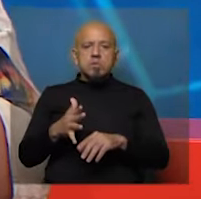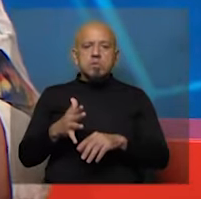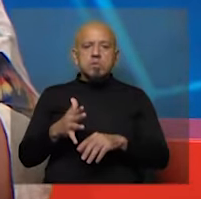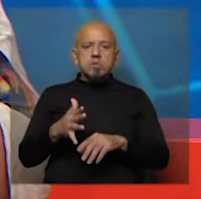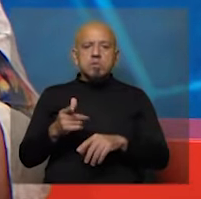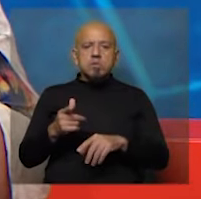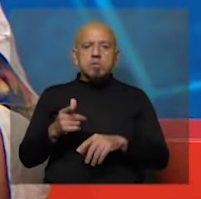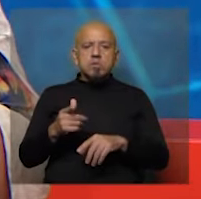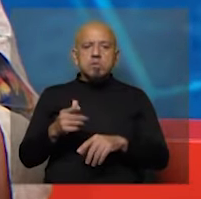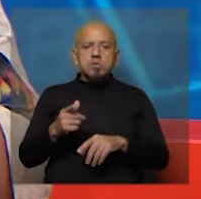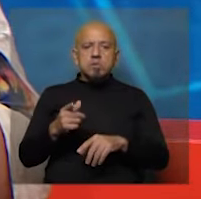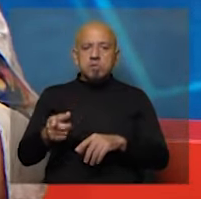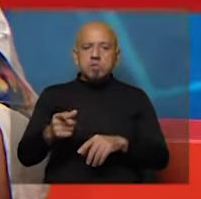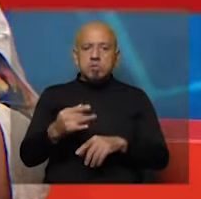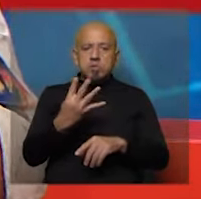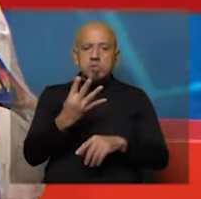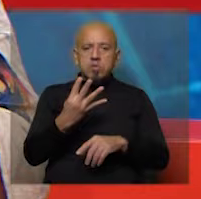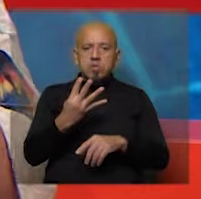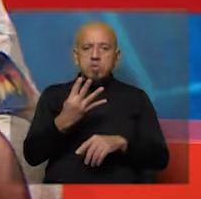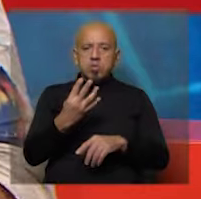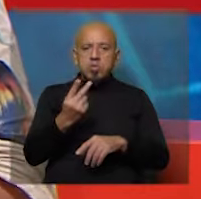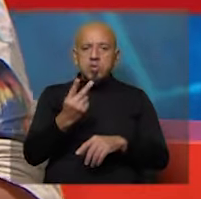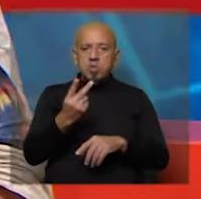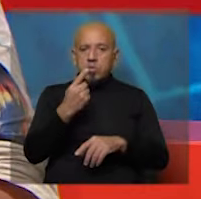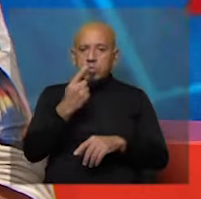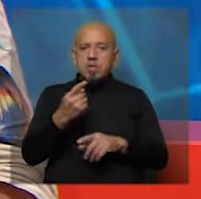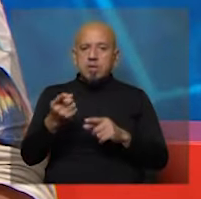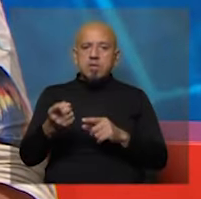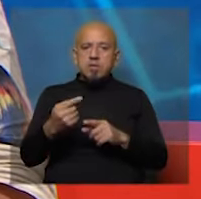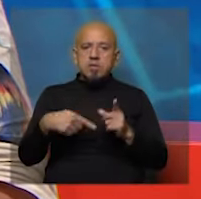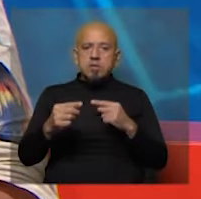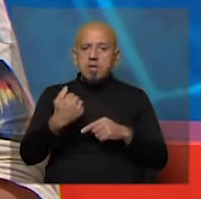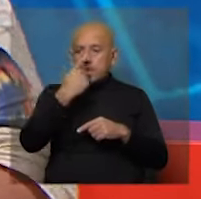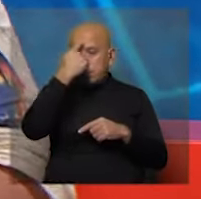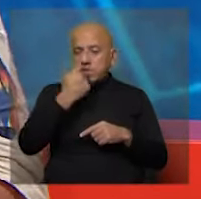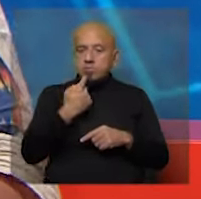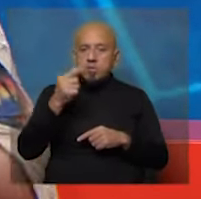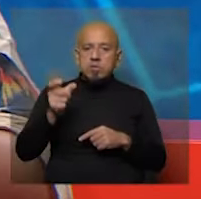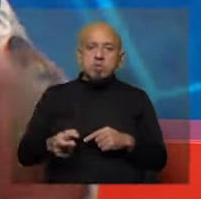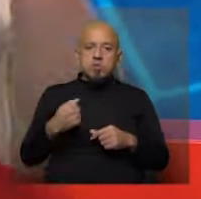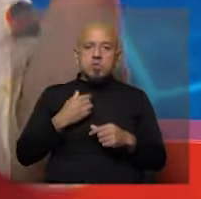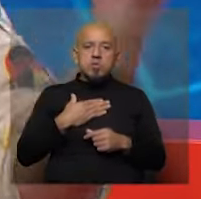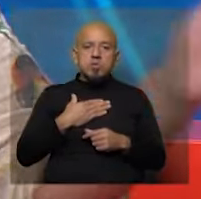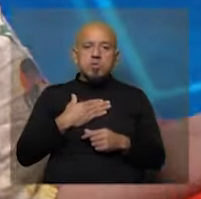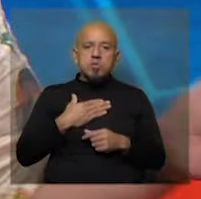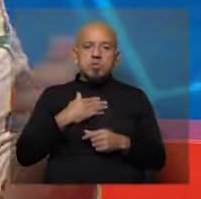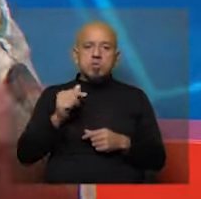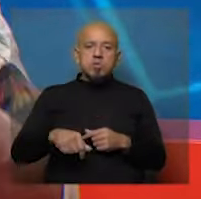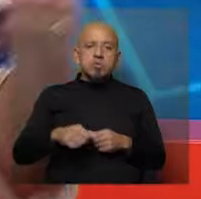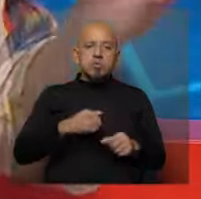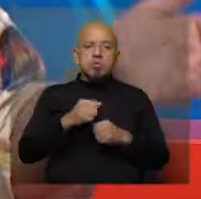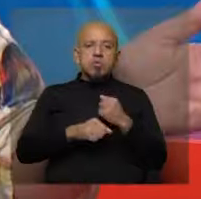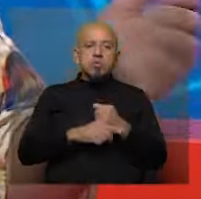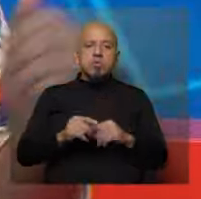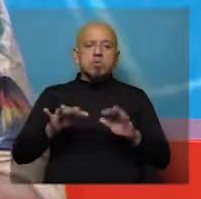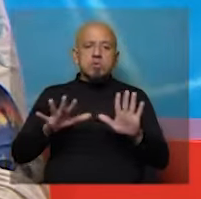cuánta cantidad de esas 42000 denuncias corresponden a la misma víctima si yo víctima fui en este último año